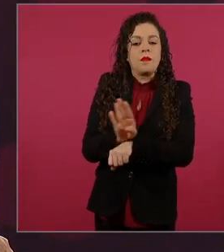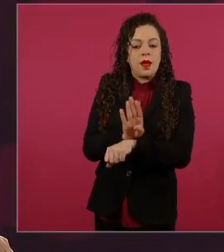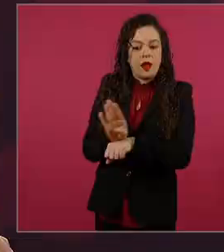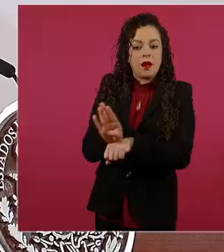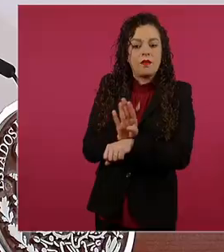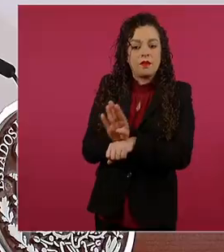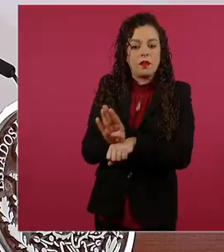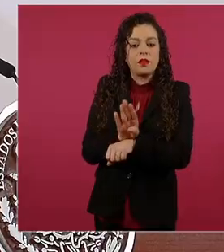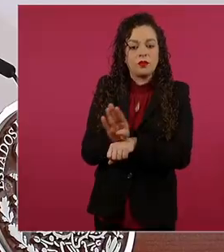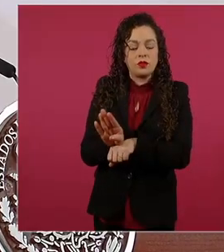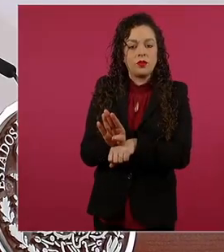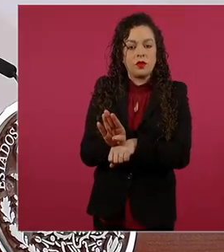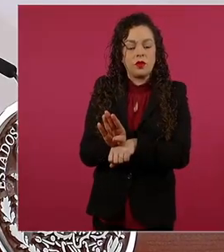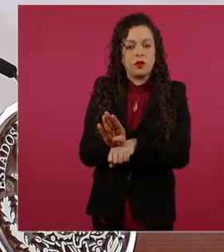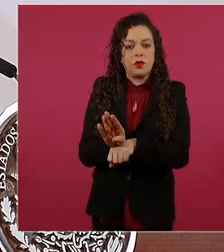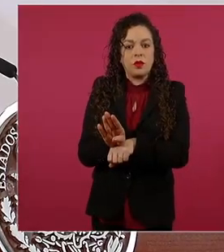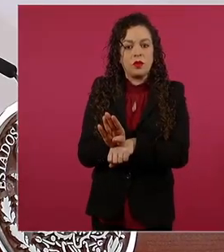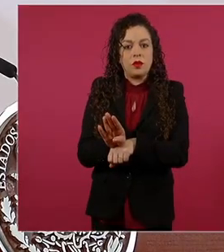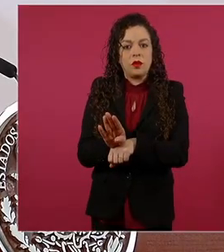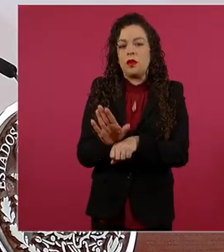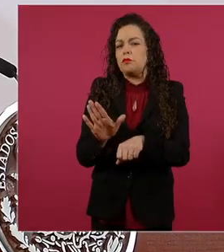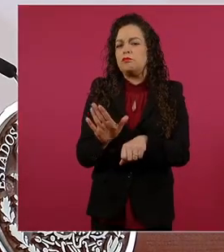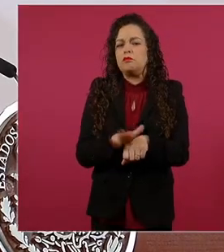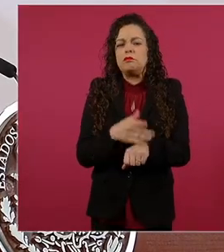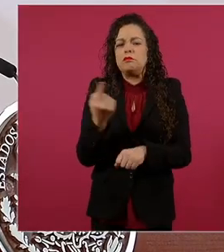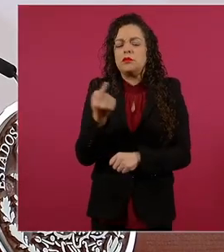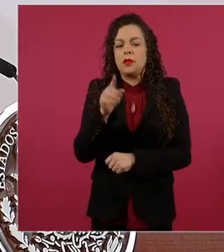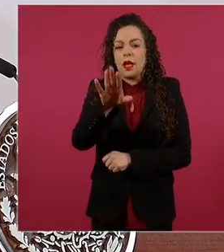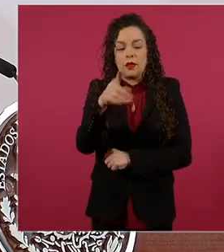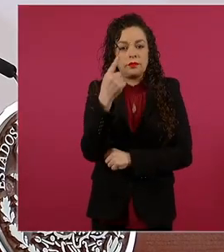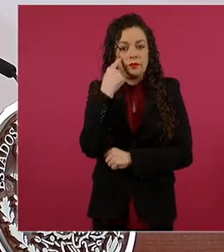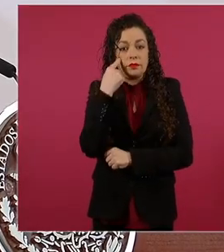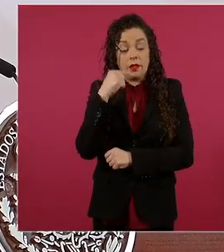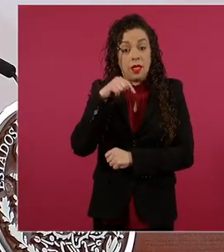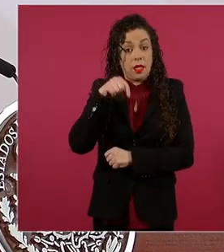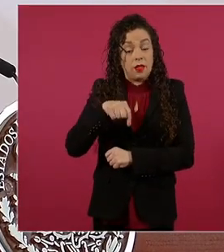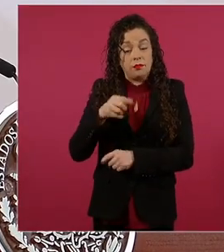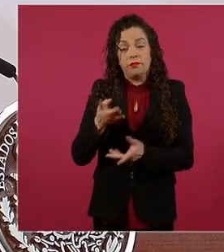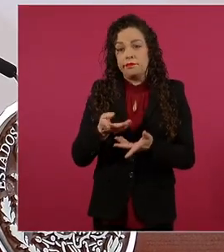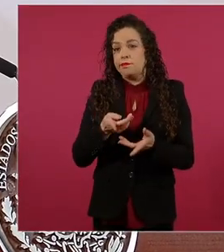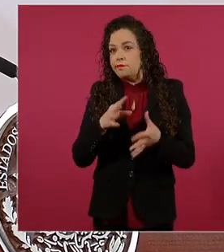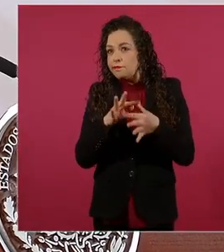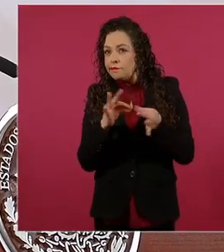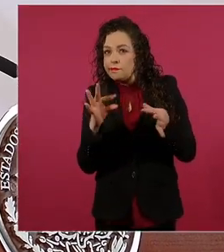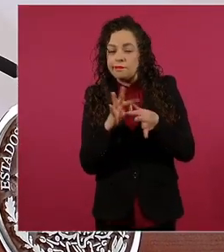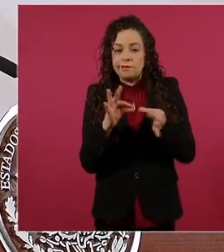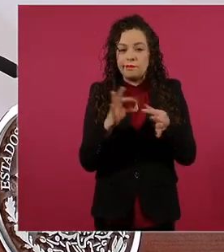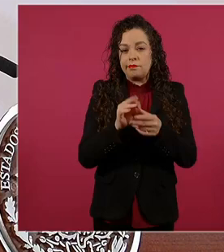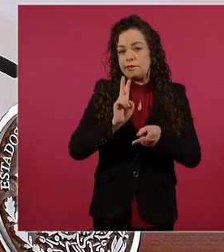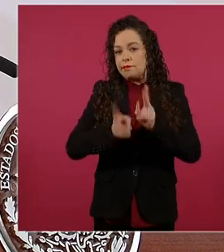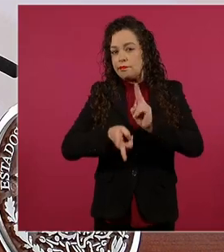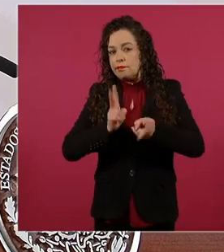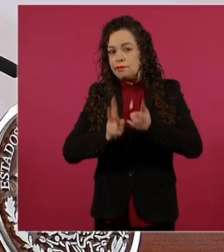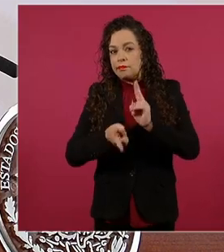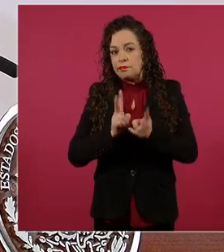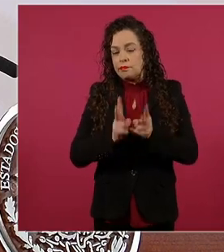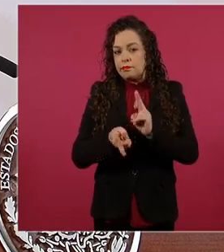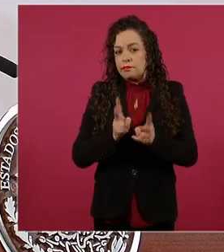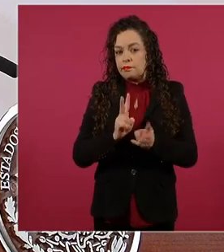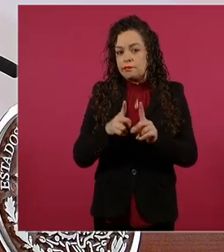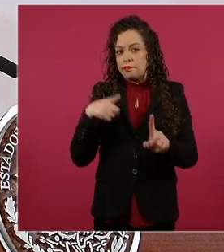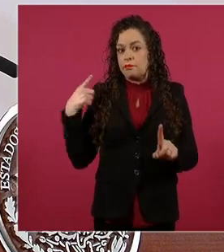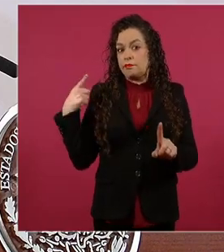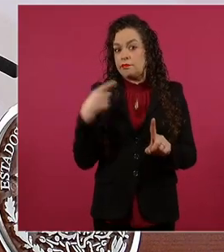aquí ha salido a veces el tema y es la